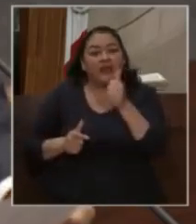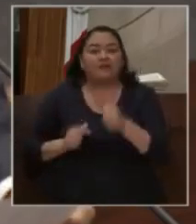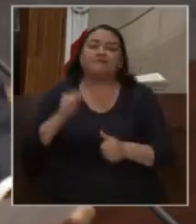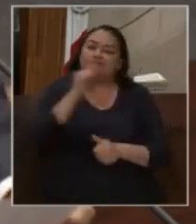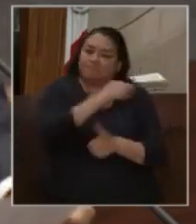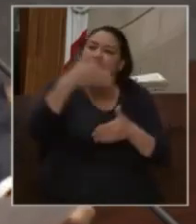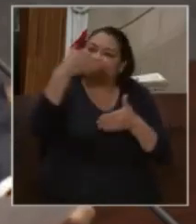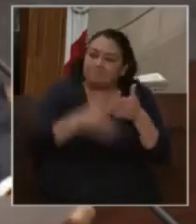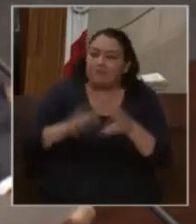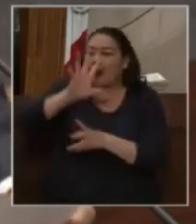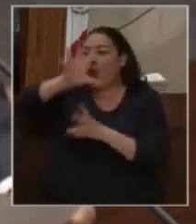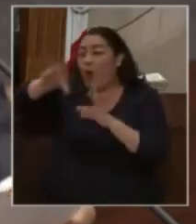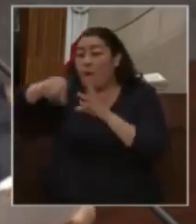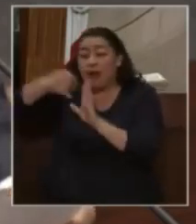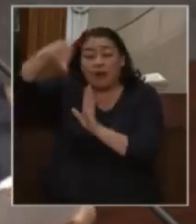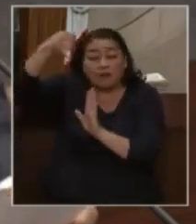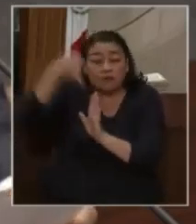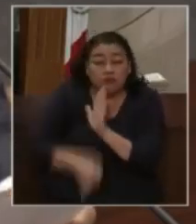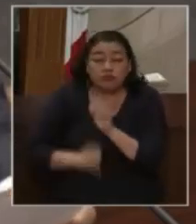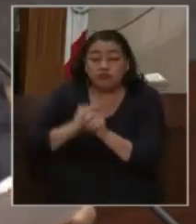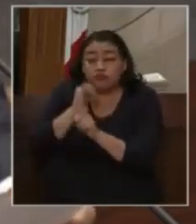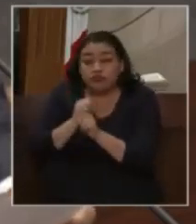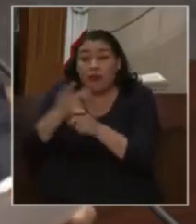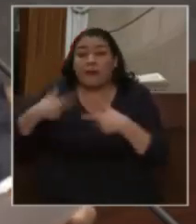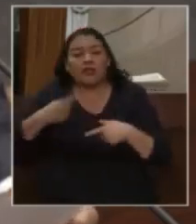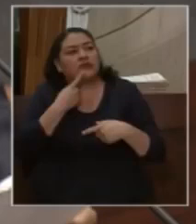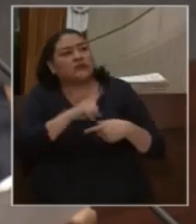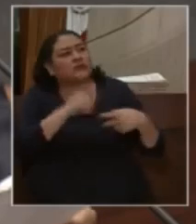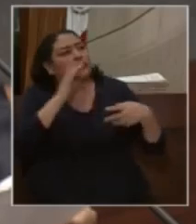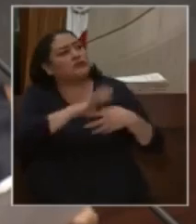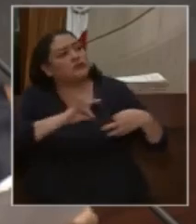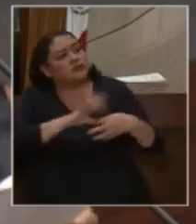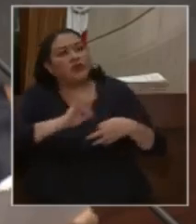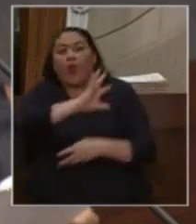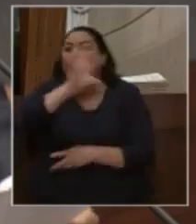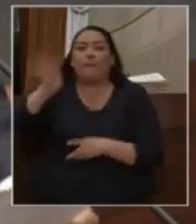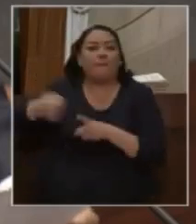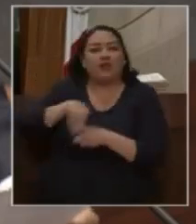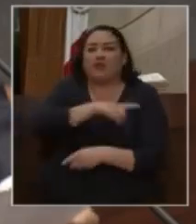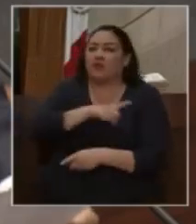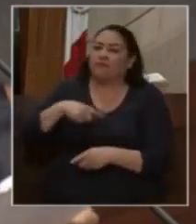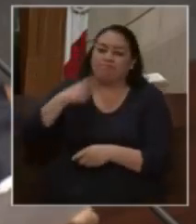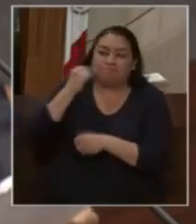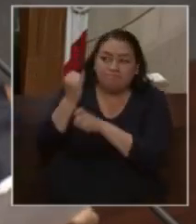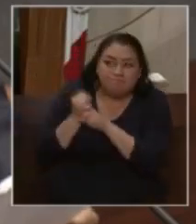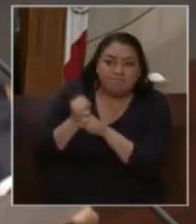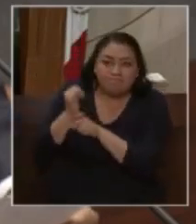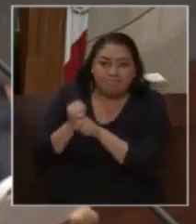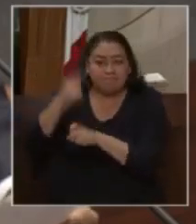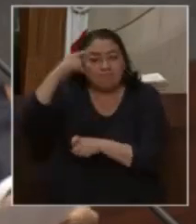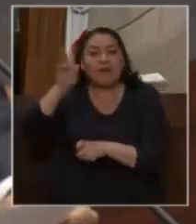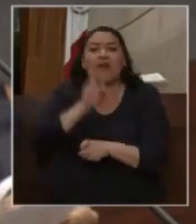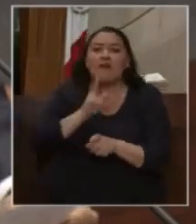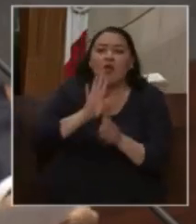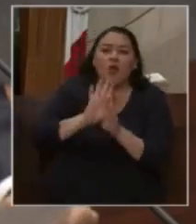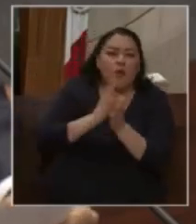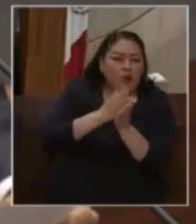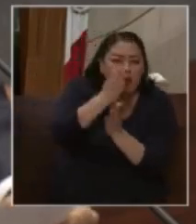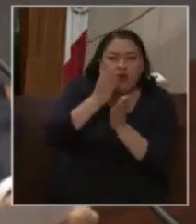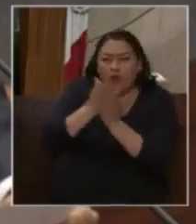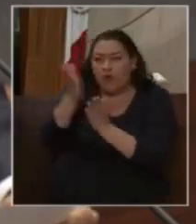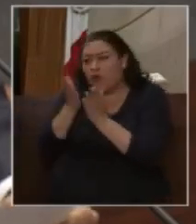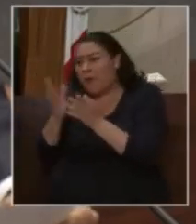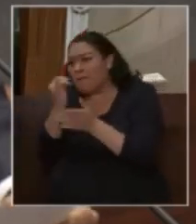una investigación integral de los hechos enunciados y de las circunstancias particulares del caso que le permitieran delimitar las líneas de investigación idóneas